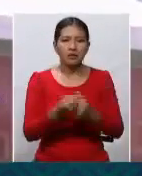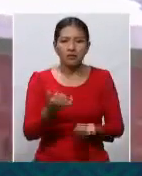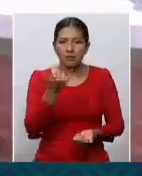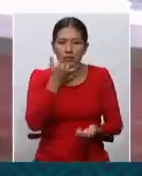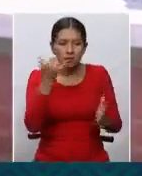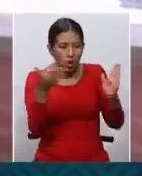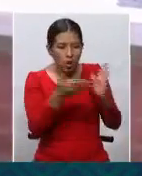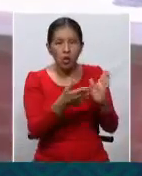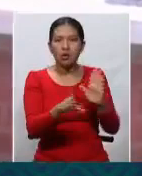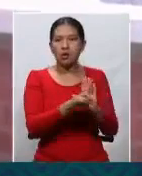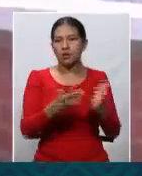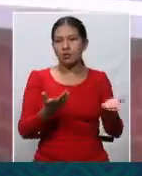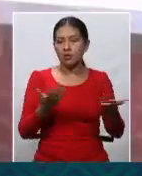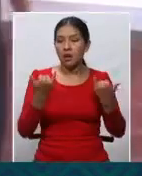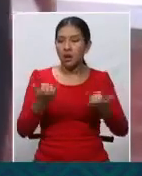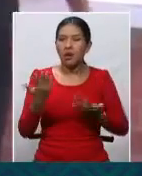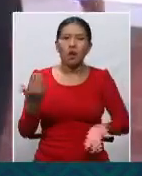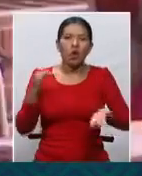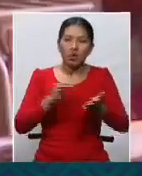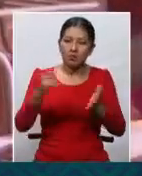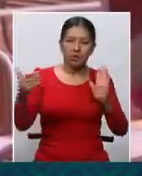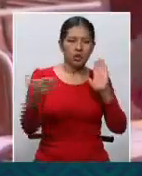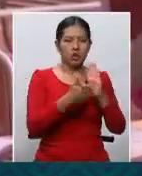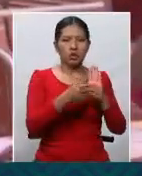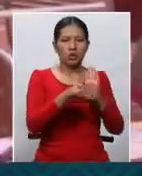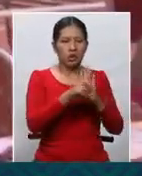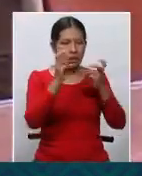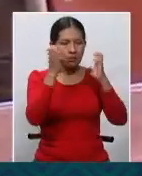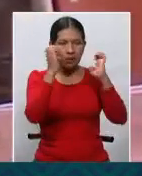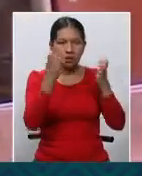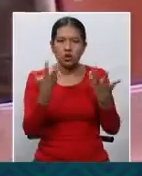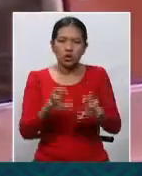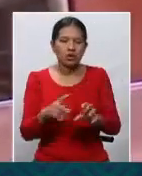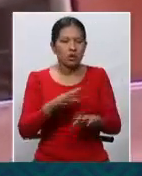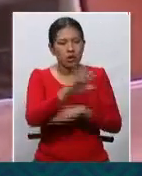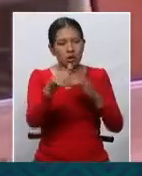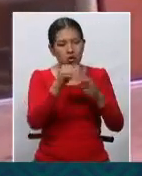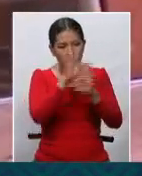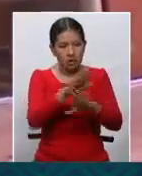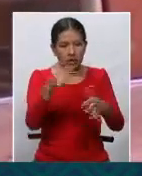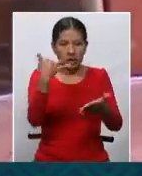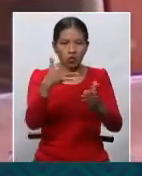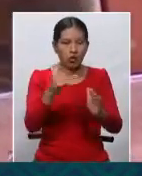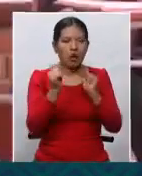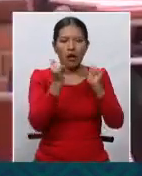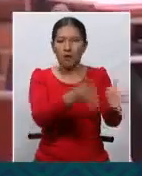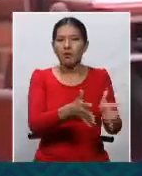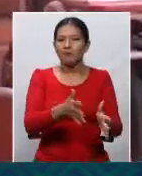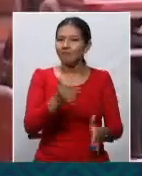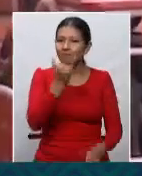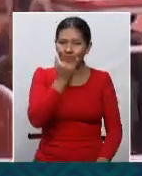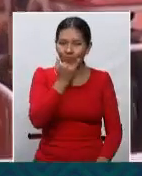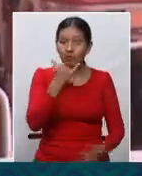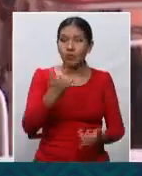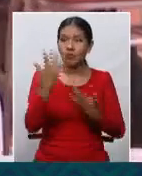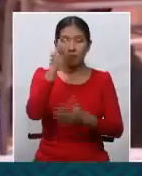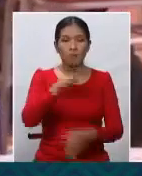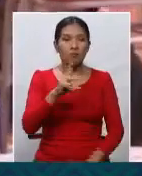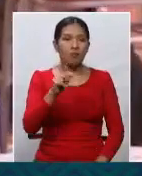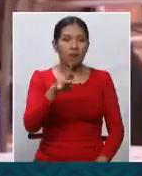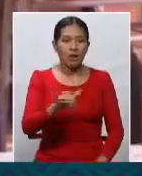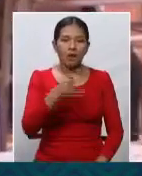repetir, a vulnerar otro derecho a la educación, abandonando a nuestros estudiantes. El ministro de Educación, Edgar Parry, afirmó que hay